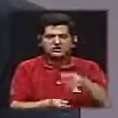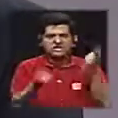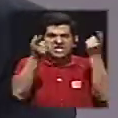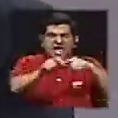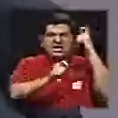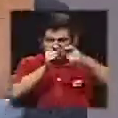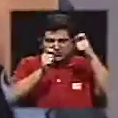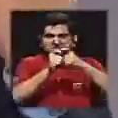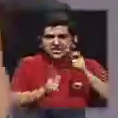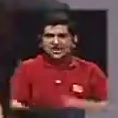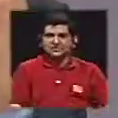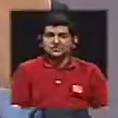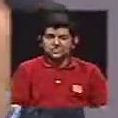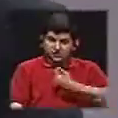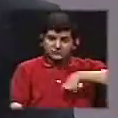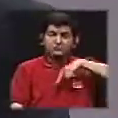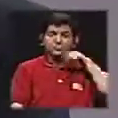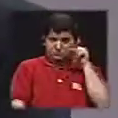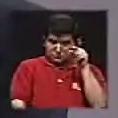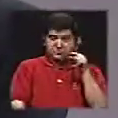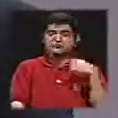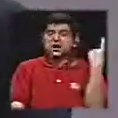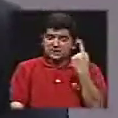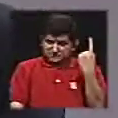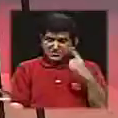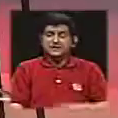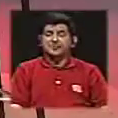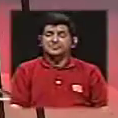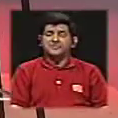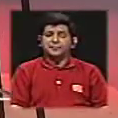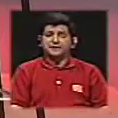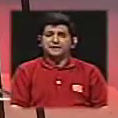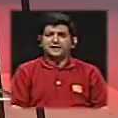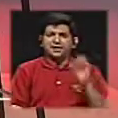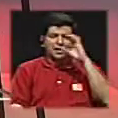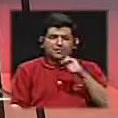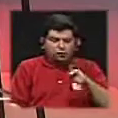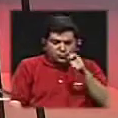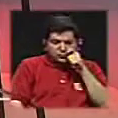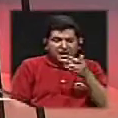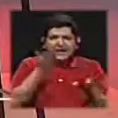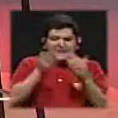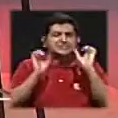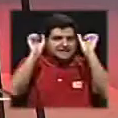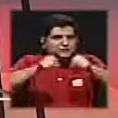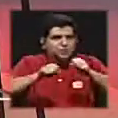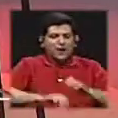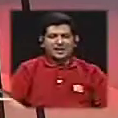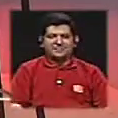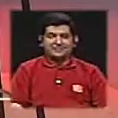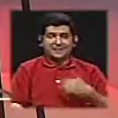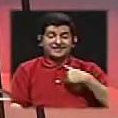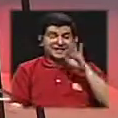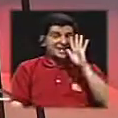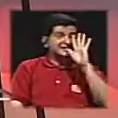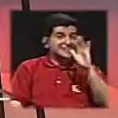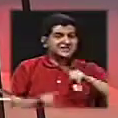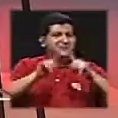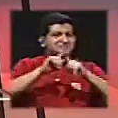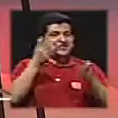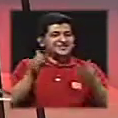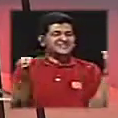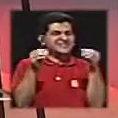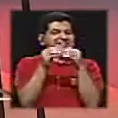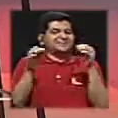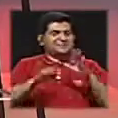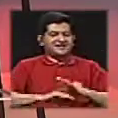hechos concretos, vamos a estar ahí siempre, no lo dude. Búsquese una lupa, a lo mejor lo logra. Tenemos 5 lupas, tal vez más.